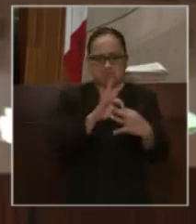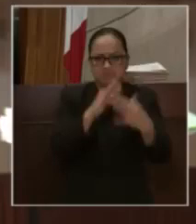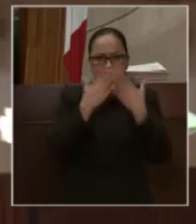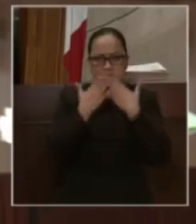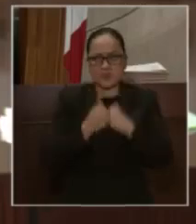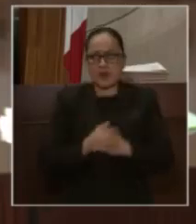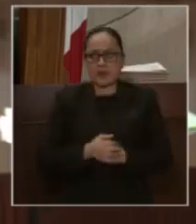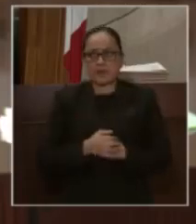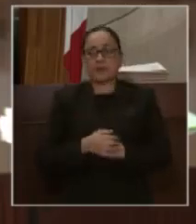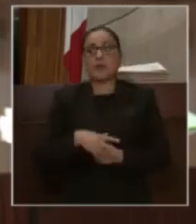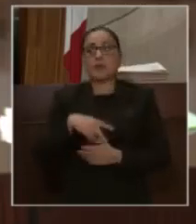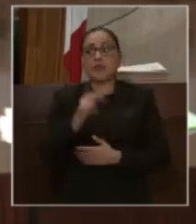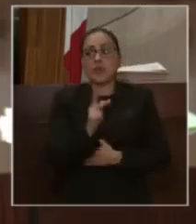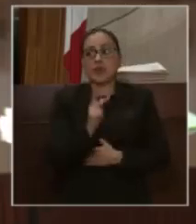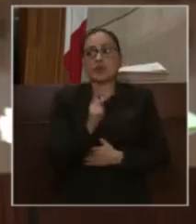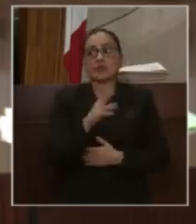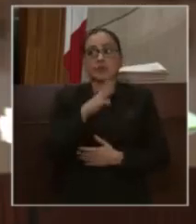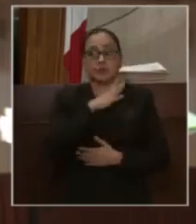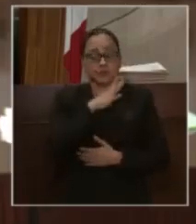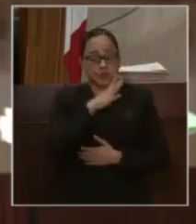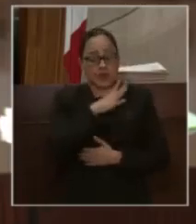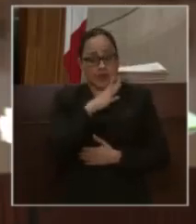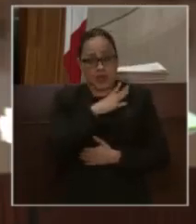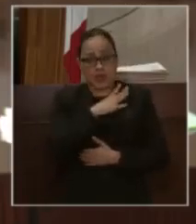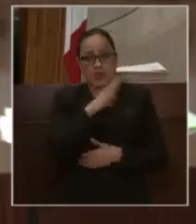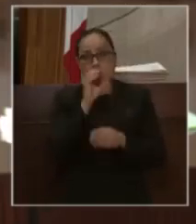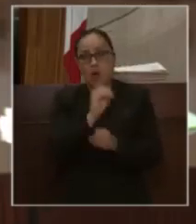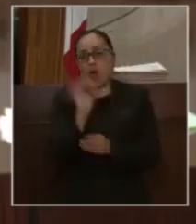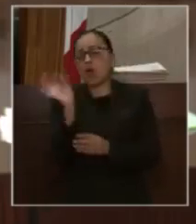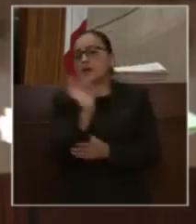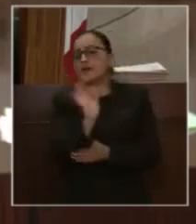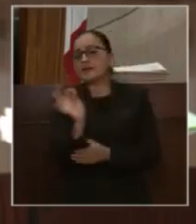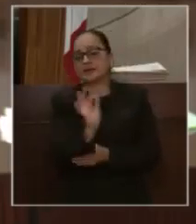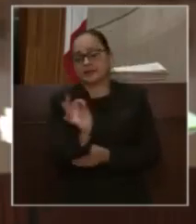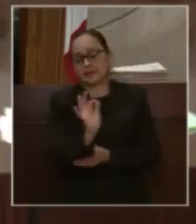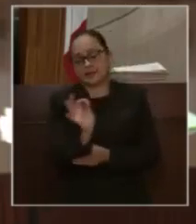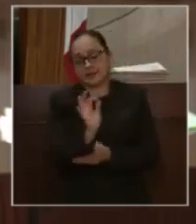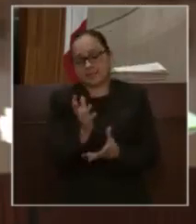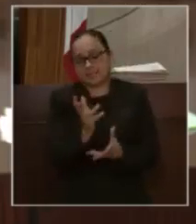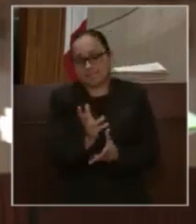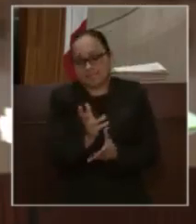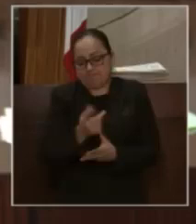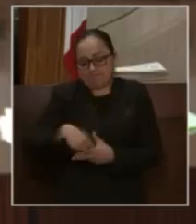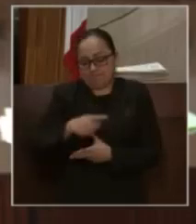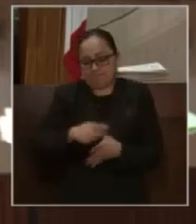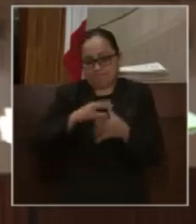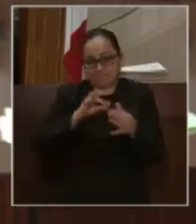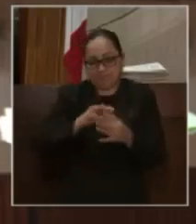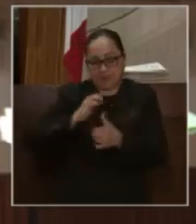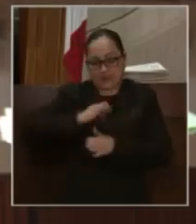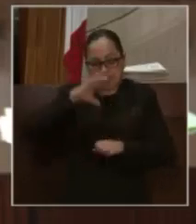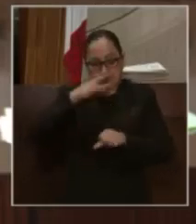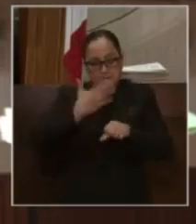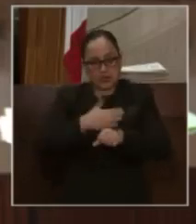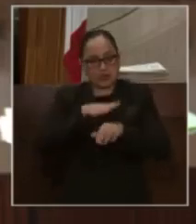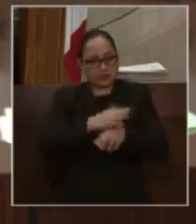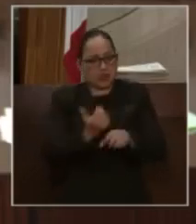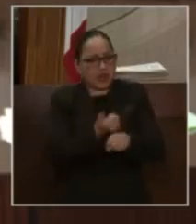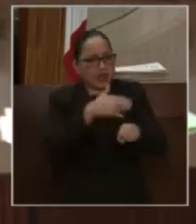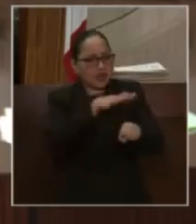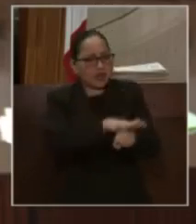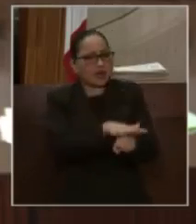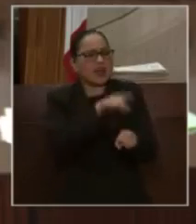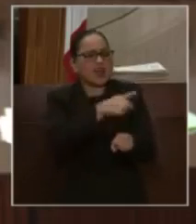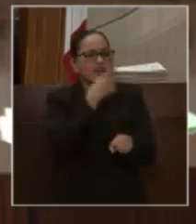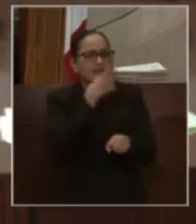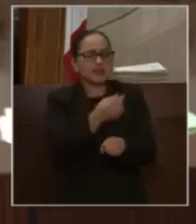lo contrario, existen y están basados la fundamentación de la autoridad administrativa